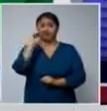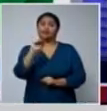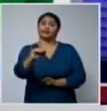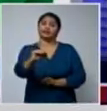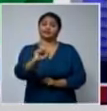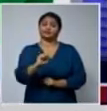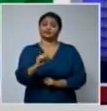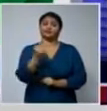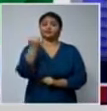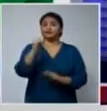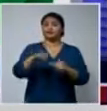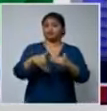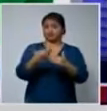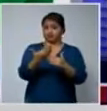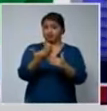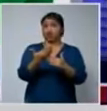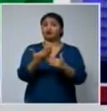hospitalaria